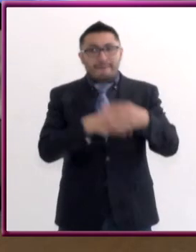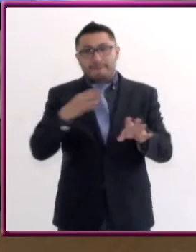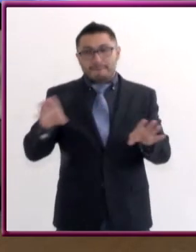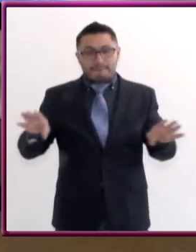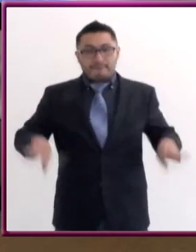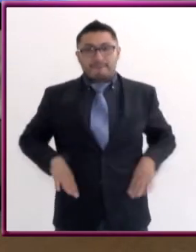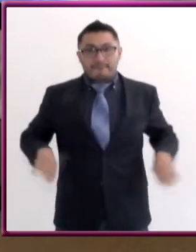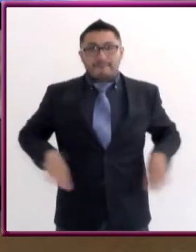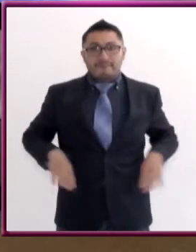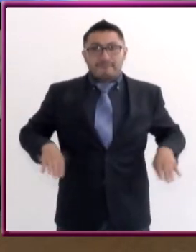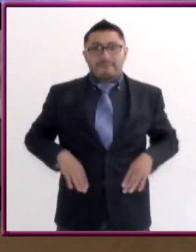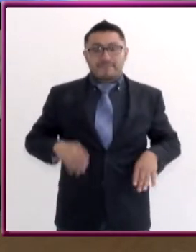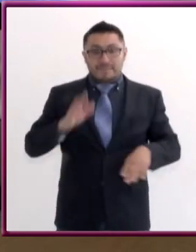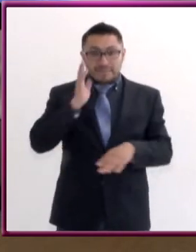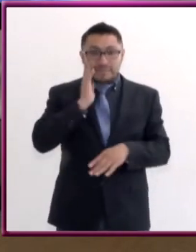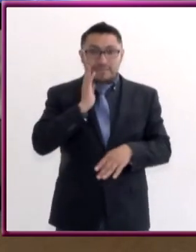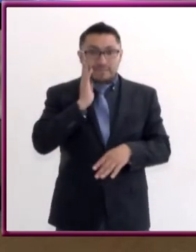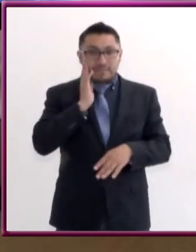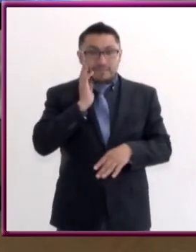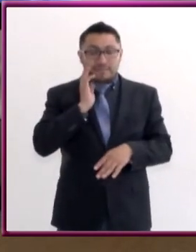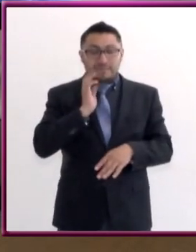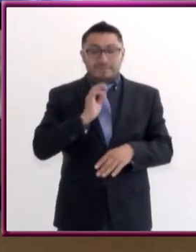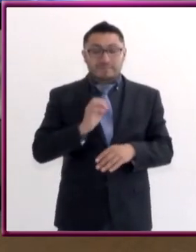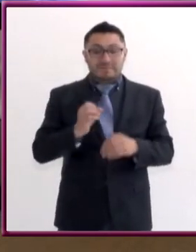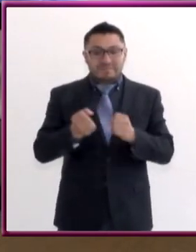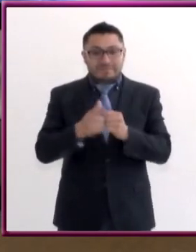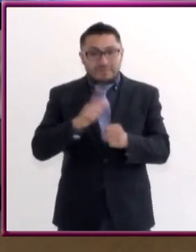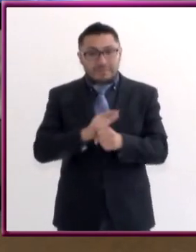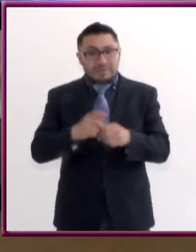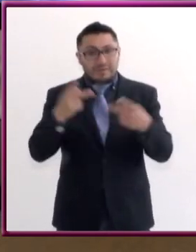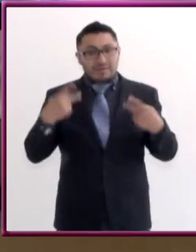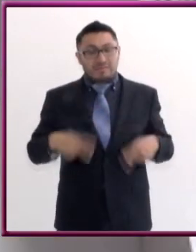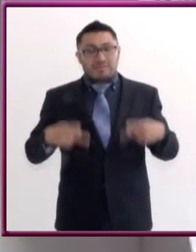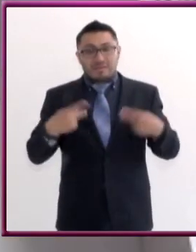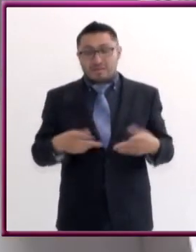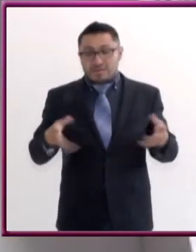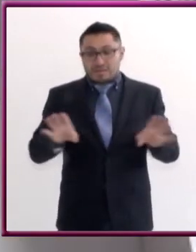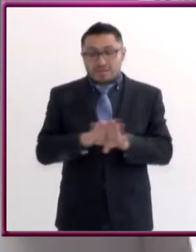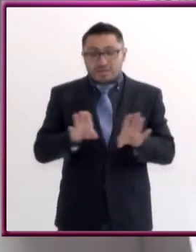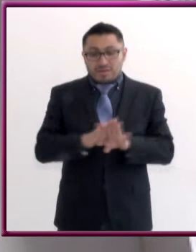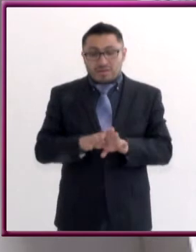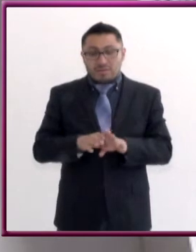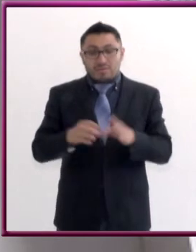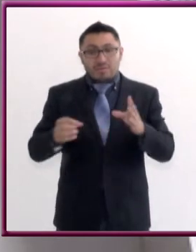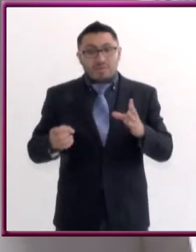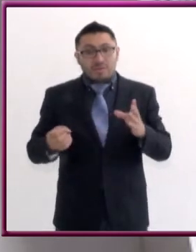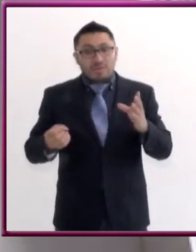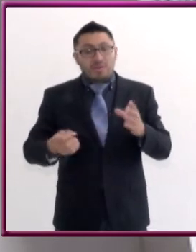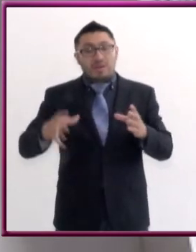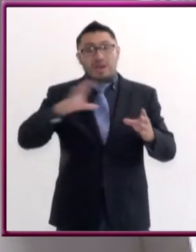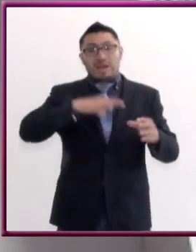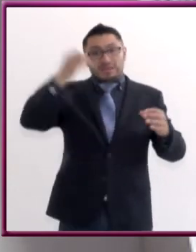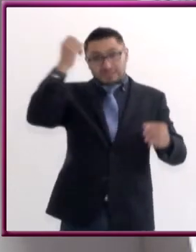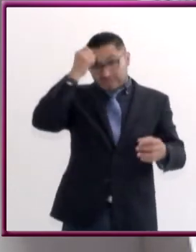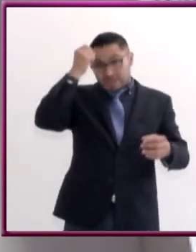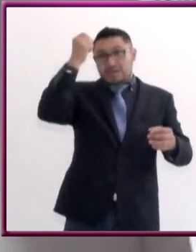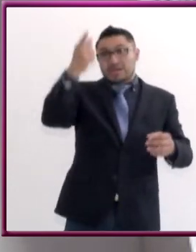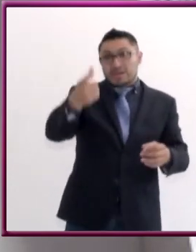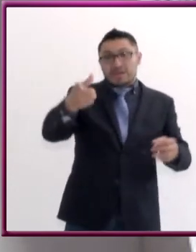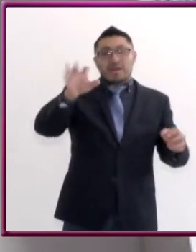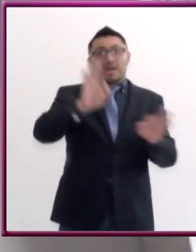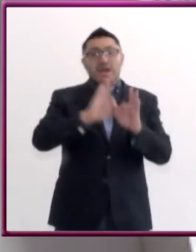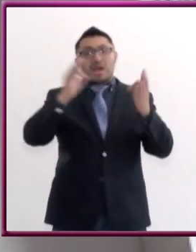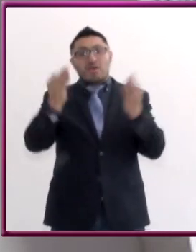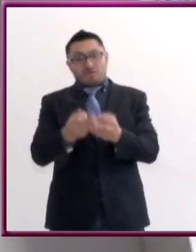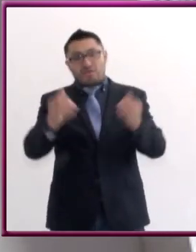la cualidad gregaria social del ser humano despliega la creatividad para